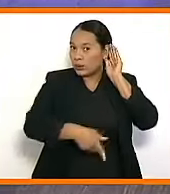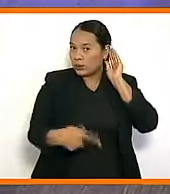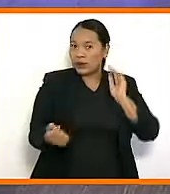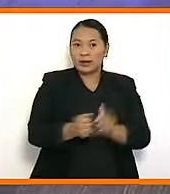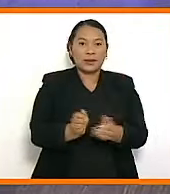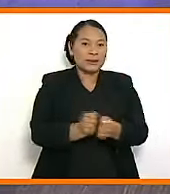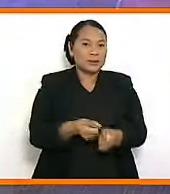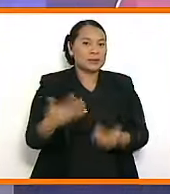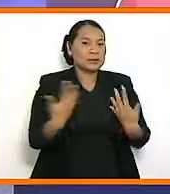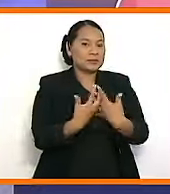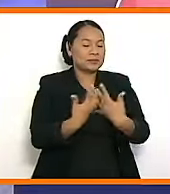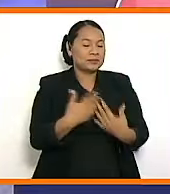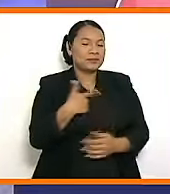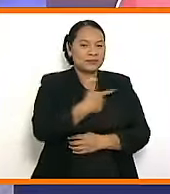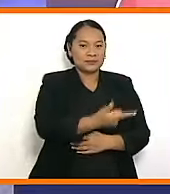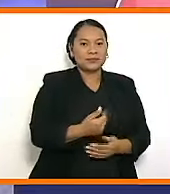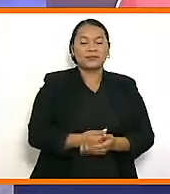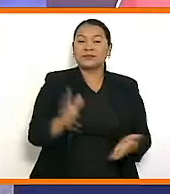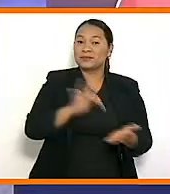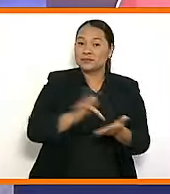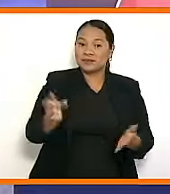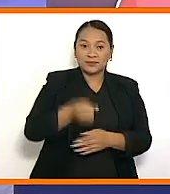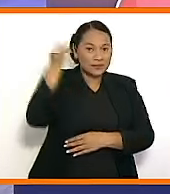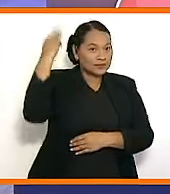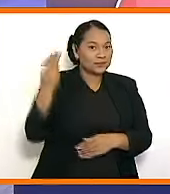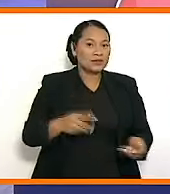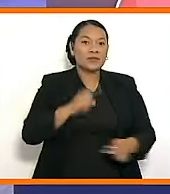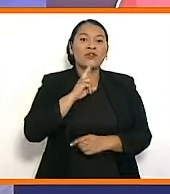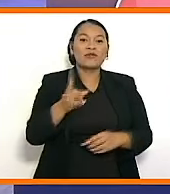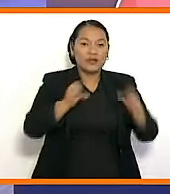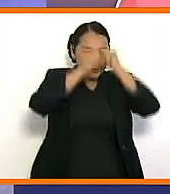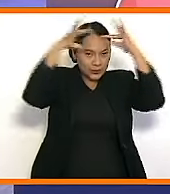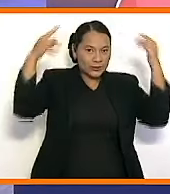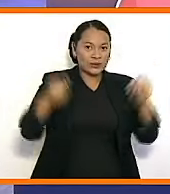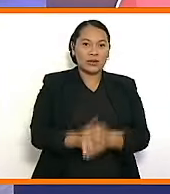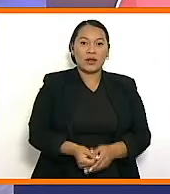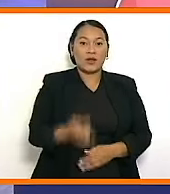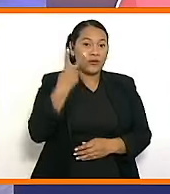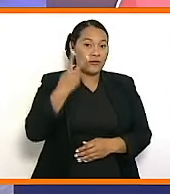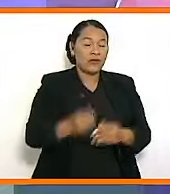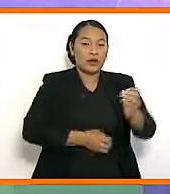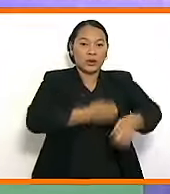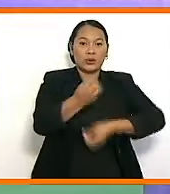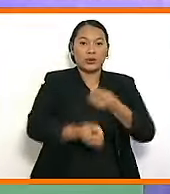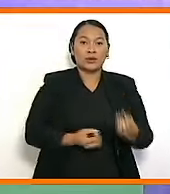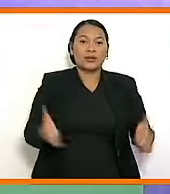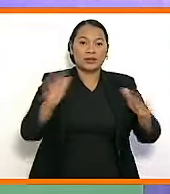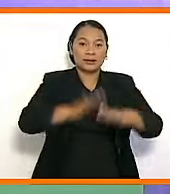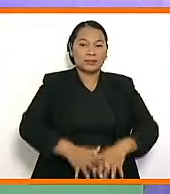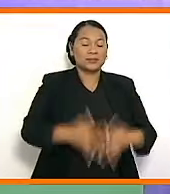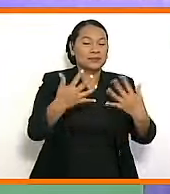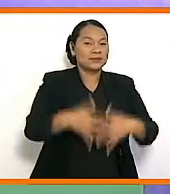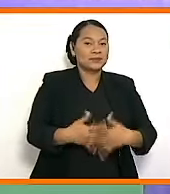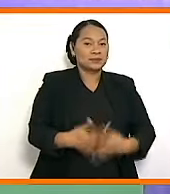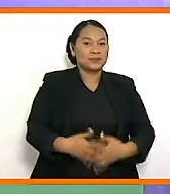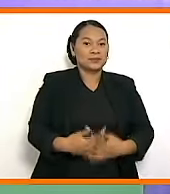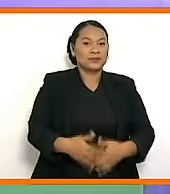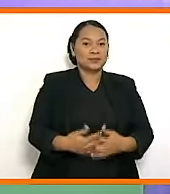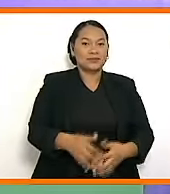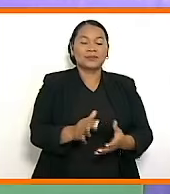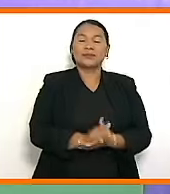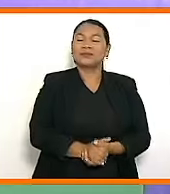Kenia. Muchas gracias, Madeline. Es momento de hacer tu sueño realidad, como puedes ver. En este momento incluimos nuestras esferas dentro del